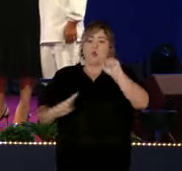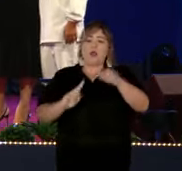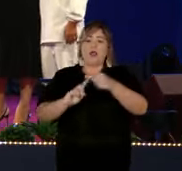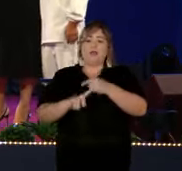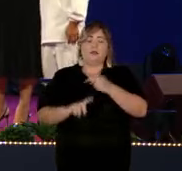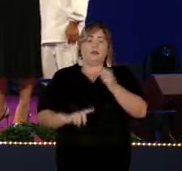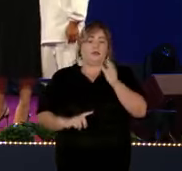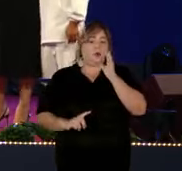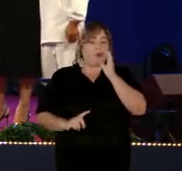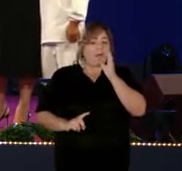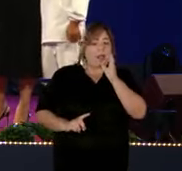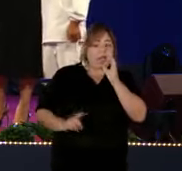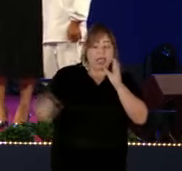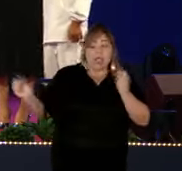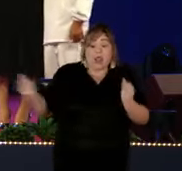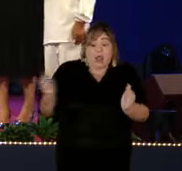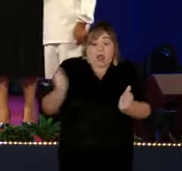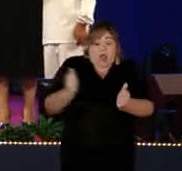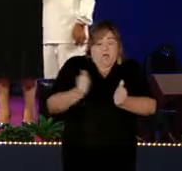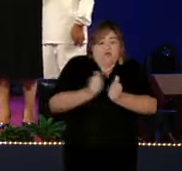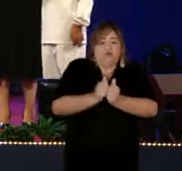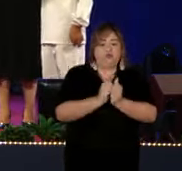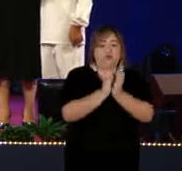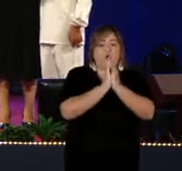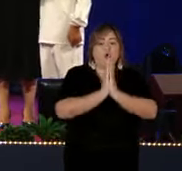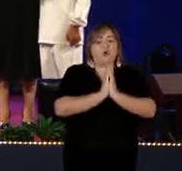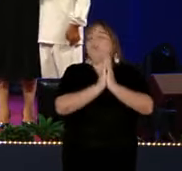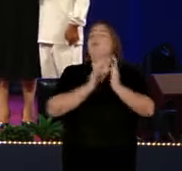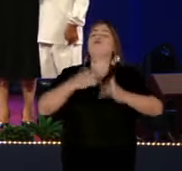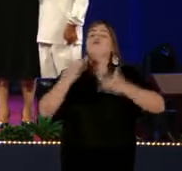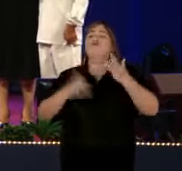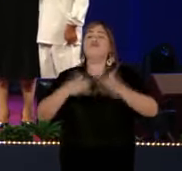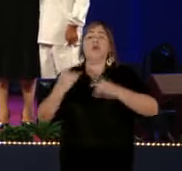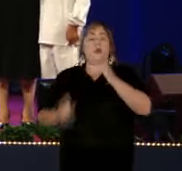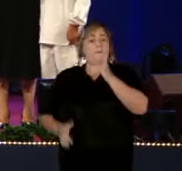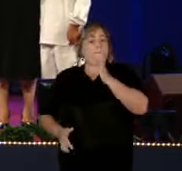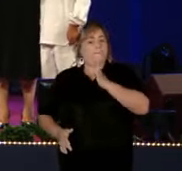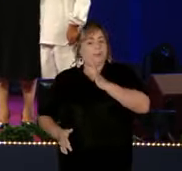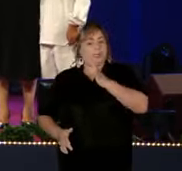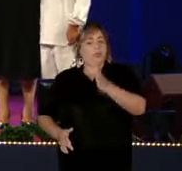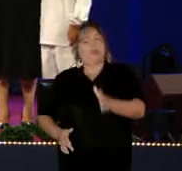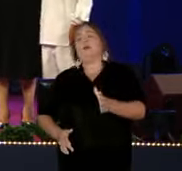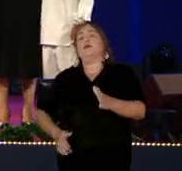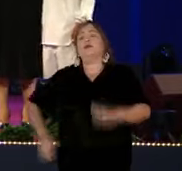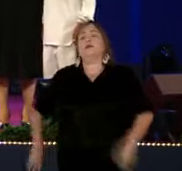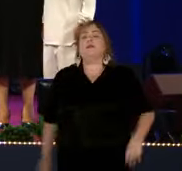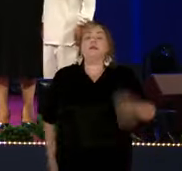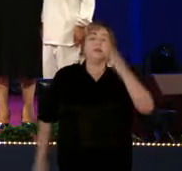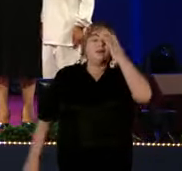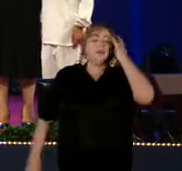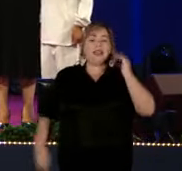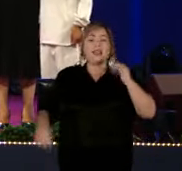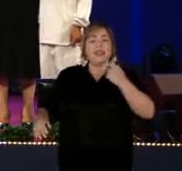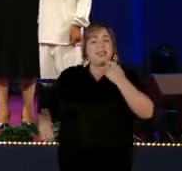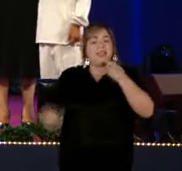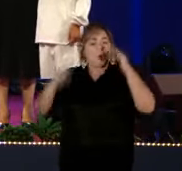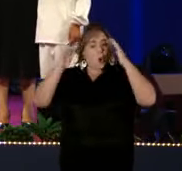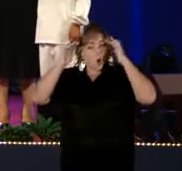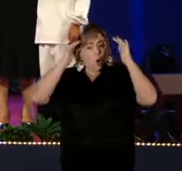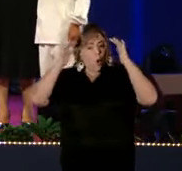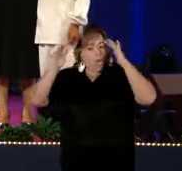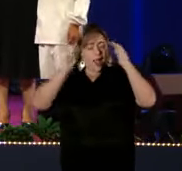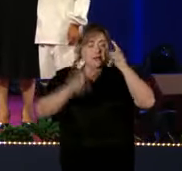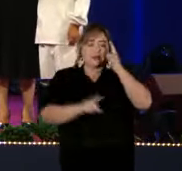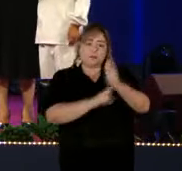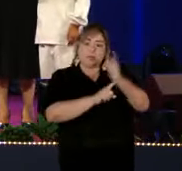cualquier cosita, ahí está él para levantarla. ¿Cómo tú te sientes, Kevin? Bien. Gracias. Un saludo que tú le digas a los hermanos,